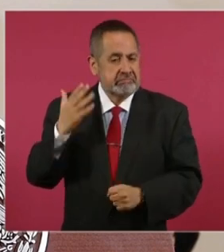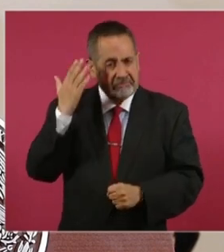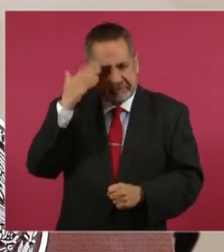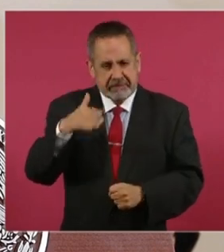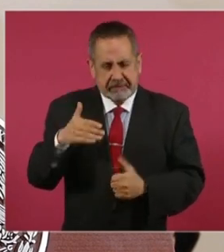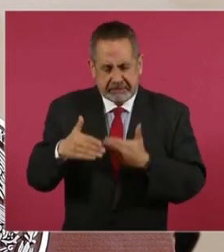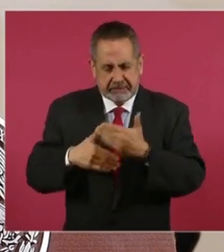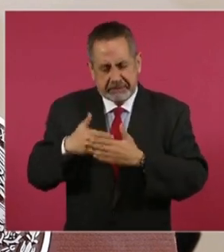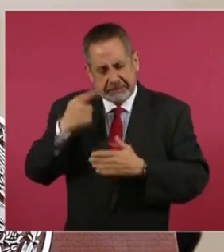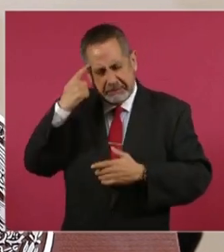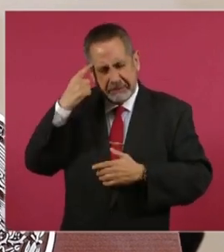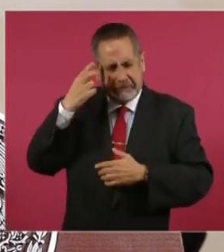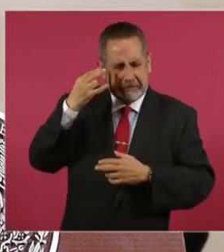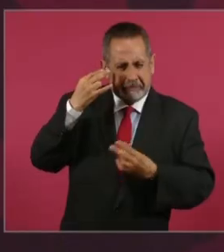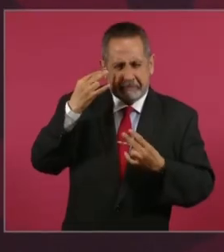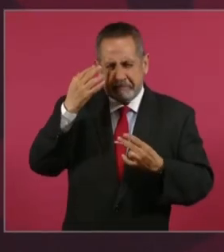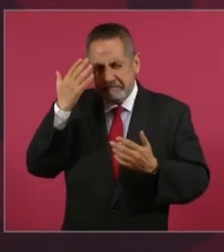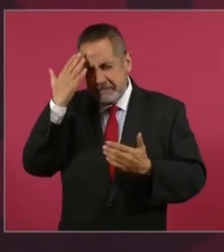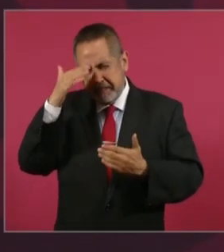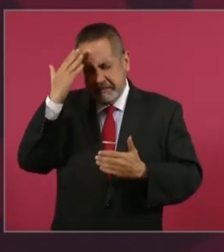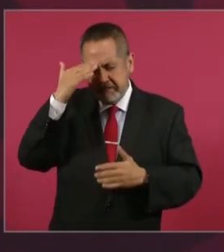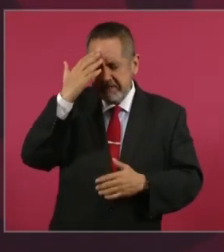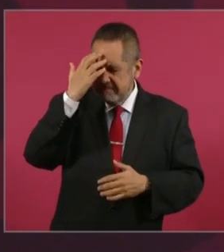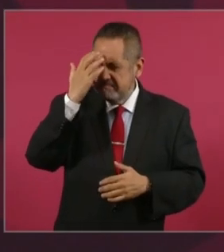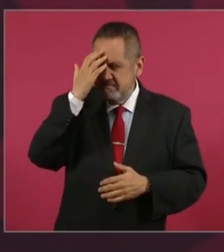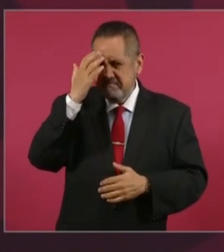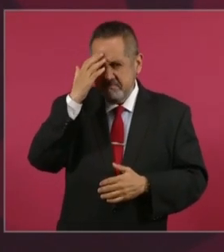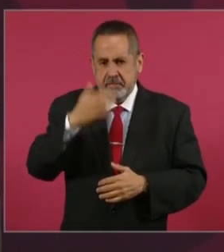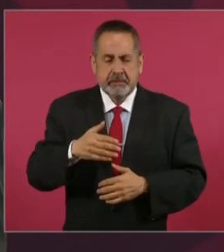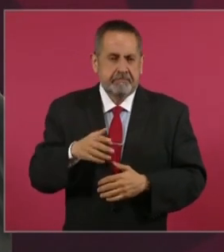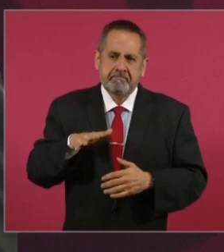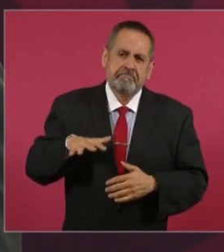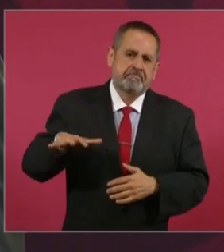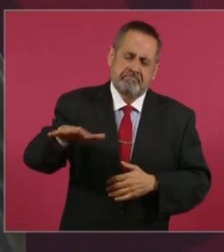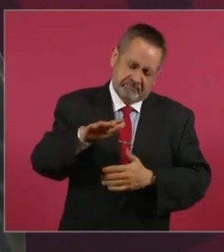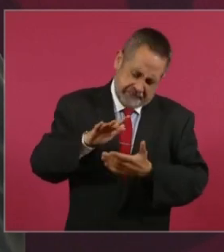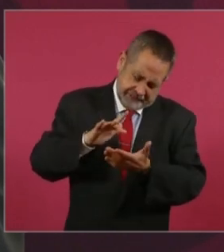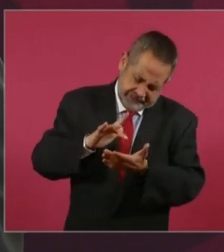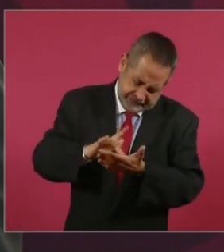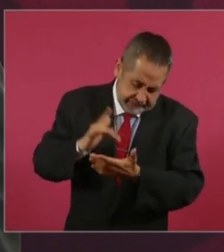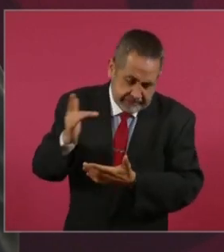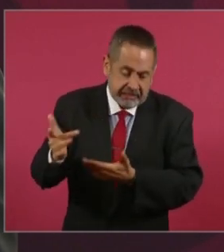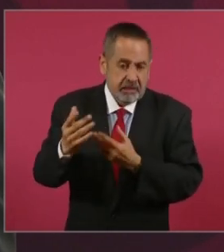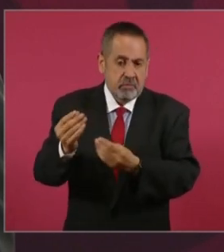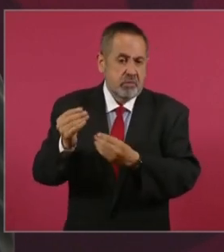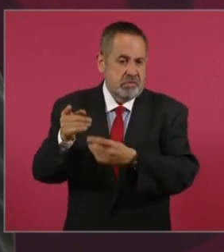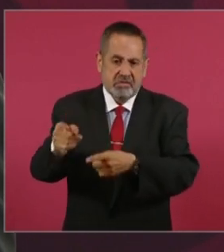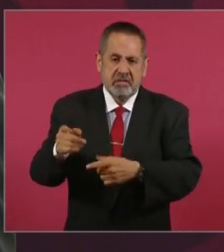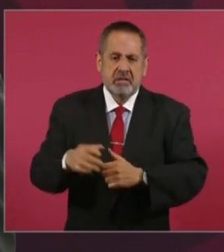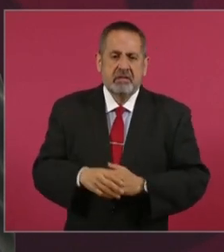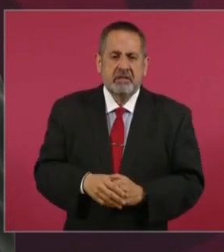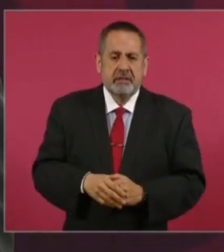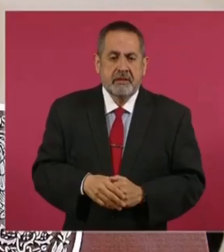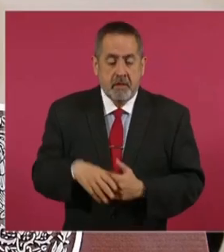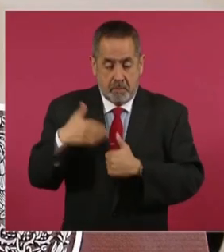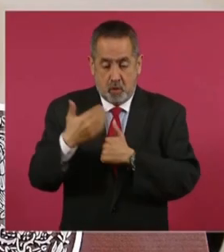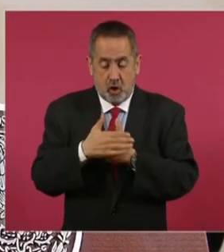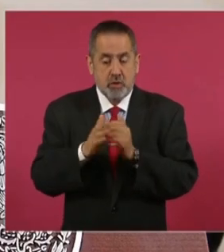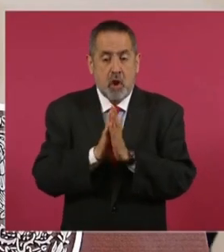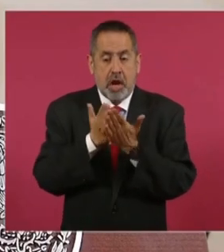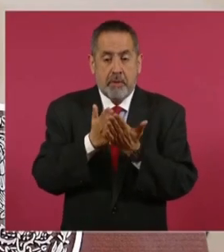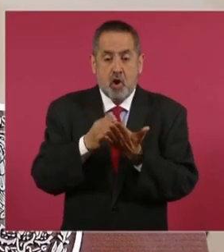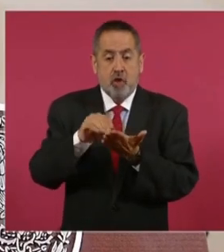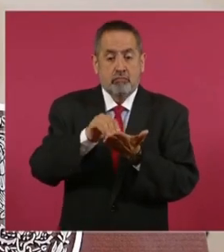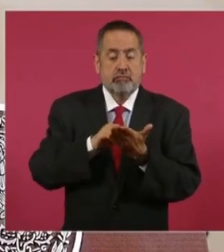tienen mucha conciencia. Yo les agradezco mucho. Ya va a salir mi libro